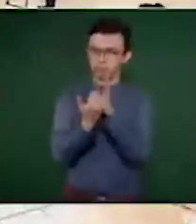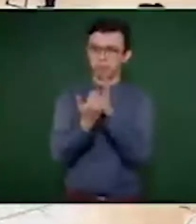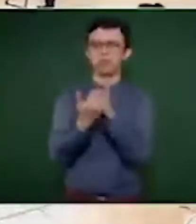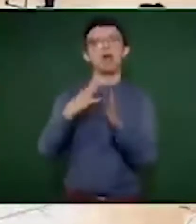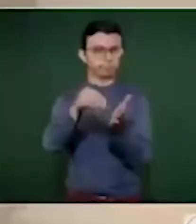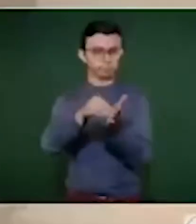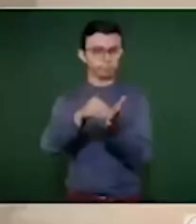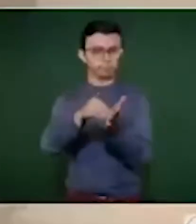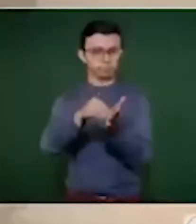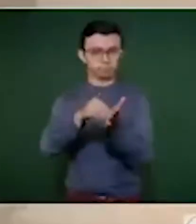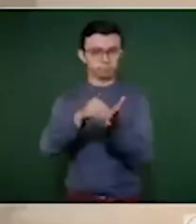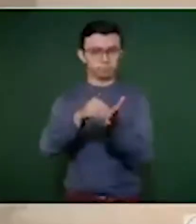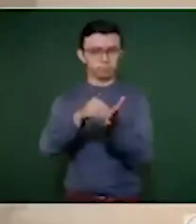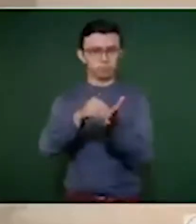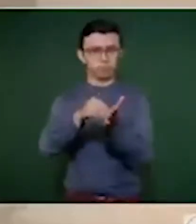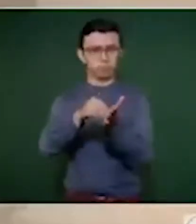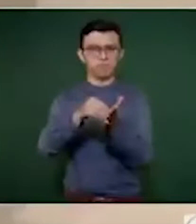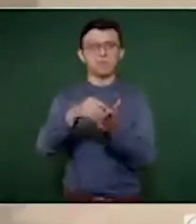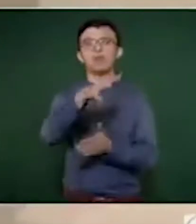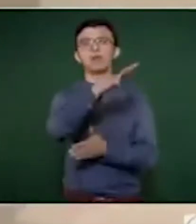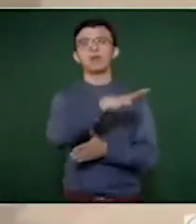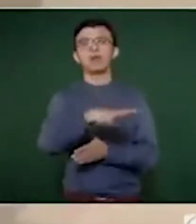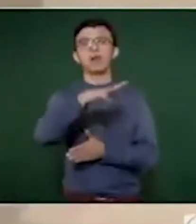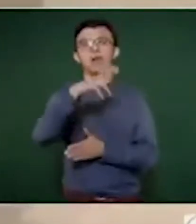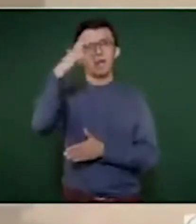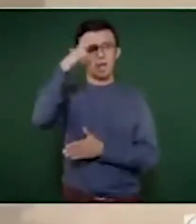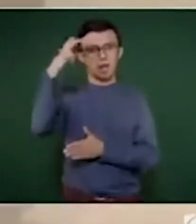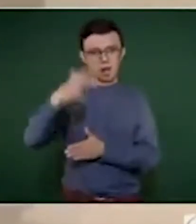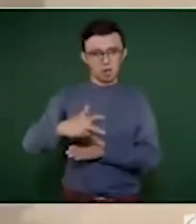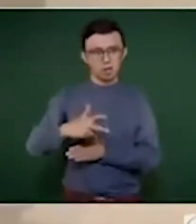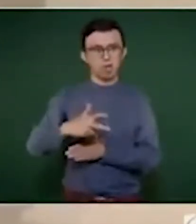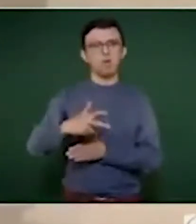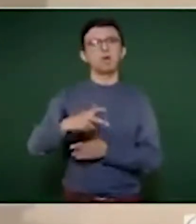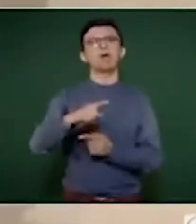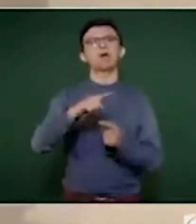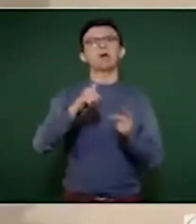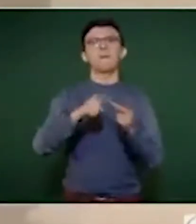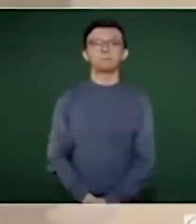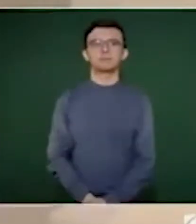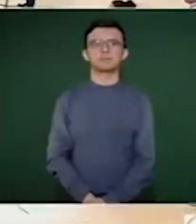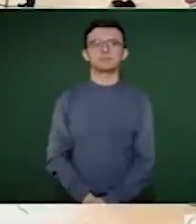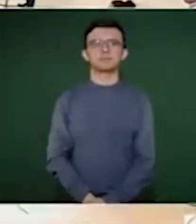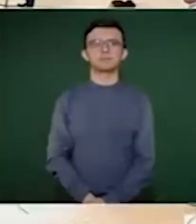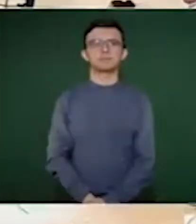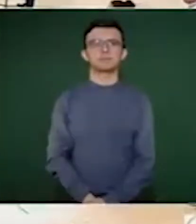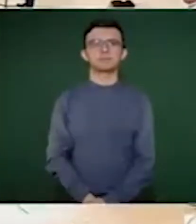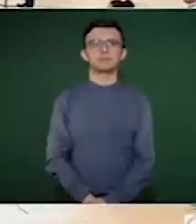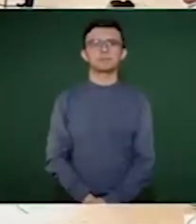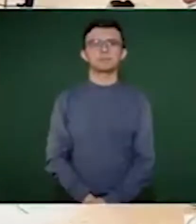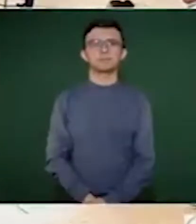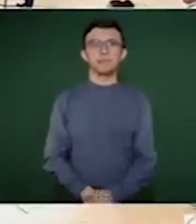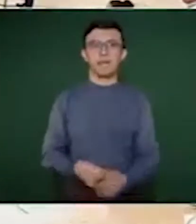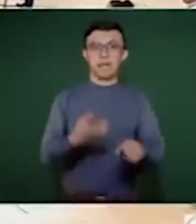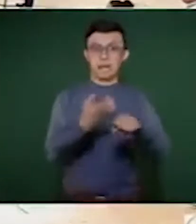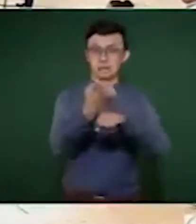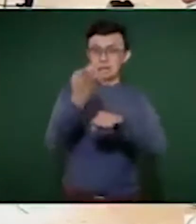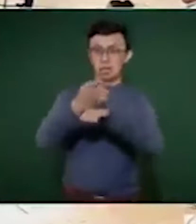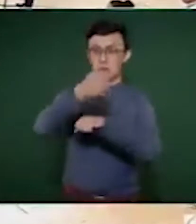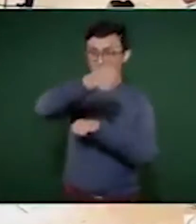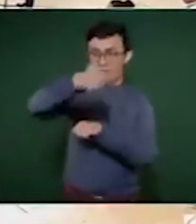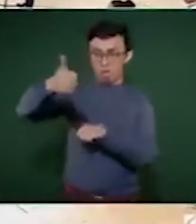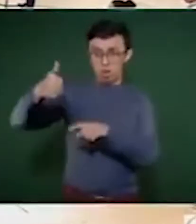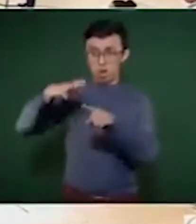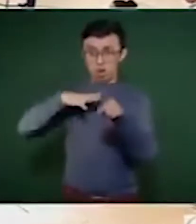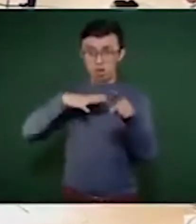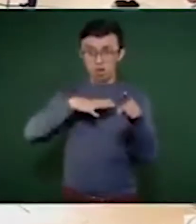se tienen problemas en los estados de Hidalgo y Puebla y el menos cantidad en otros seis estados entre ellos Jalisco el jefe del ejecutivo